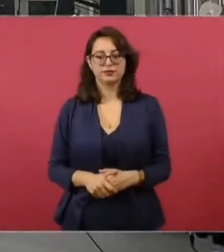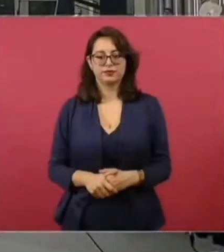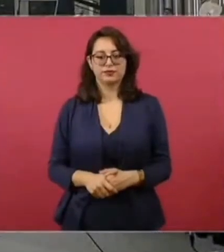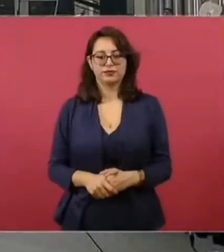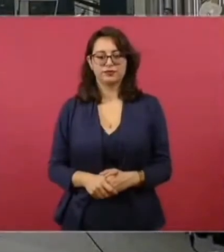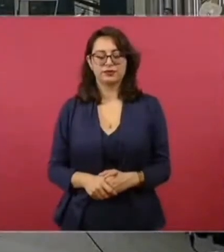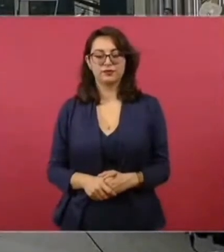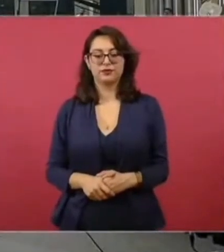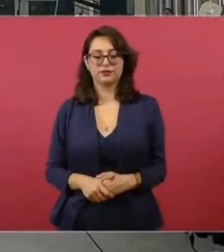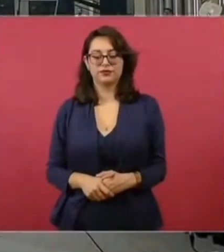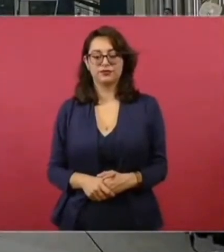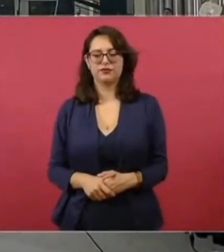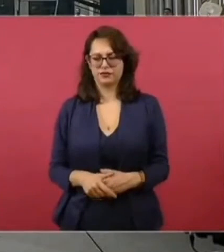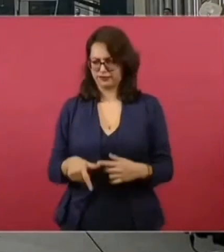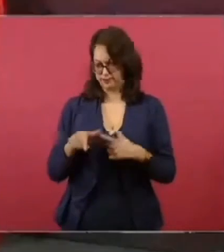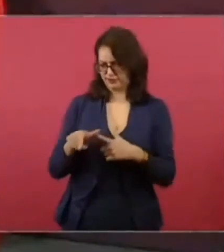Termina.